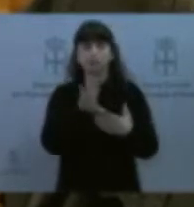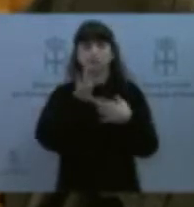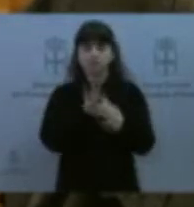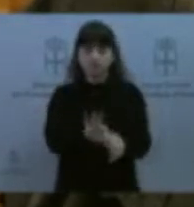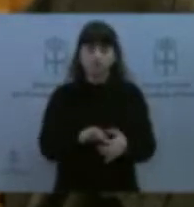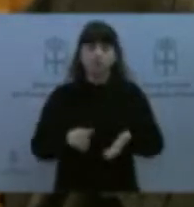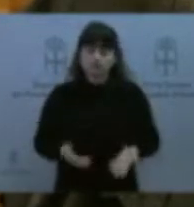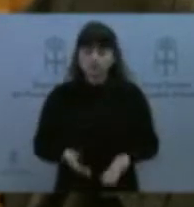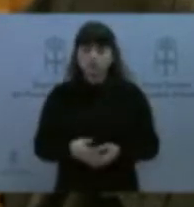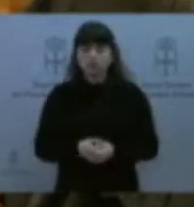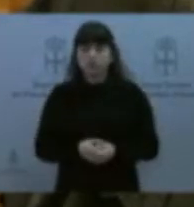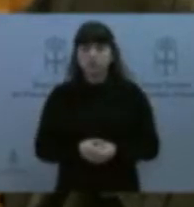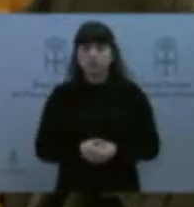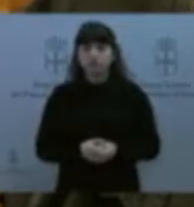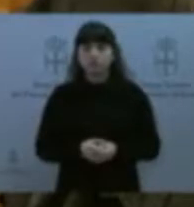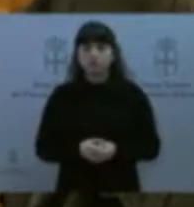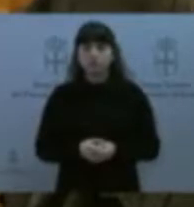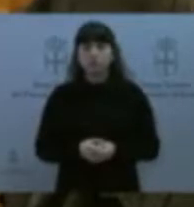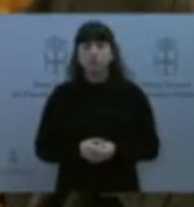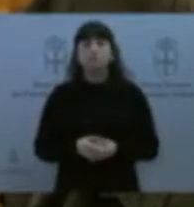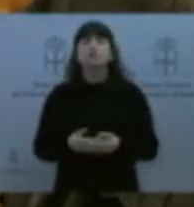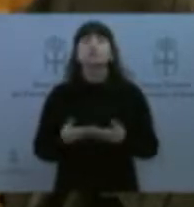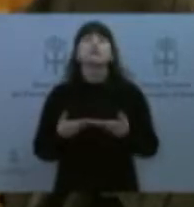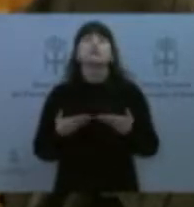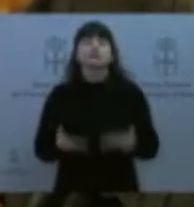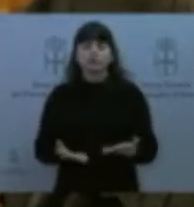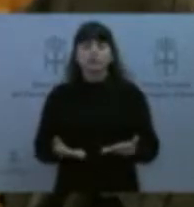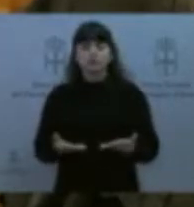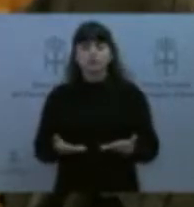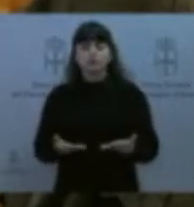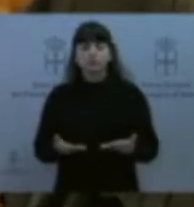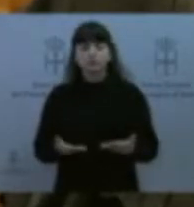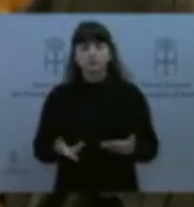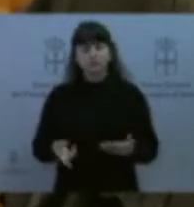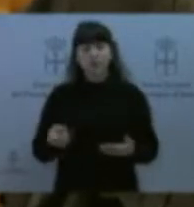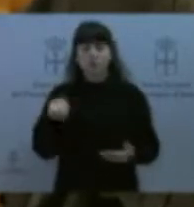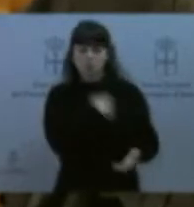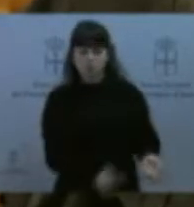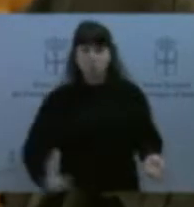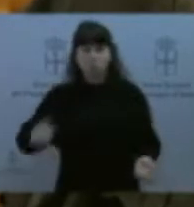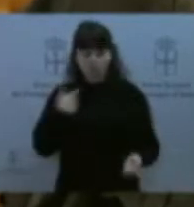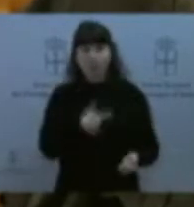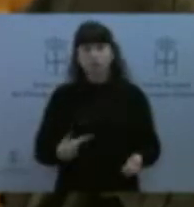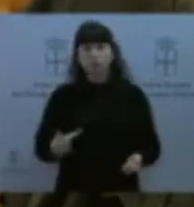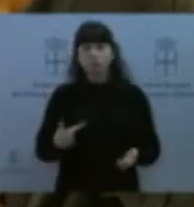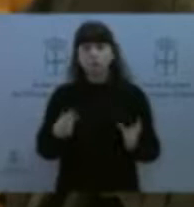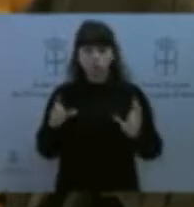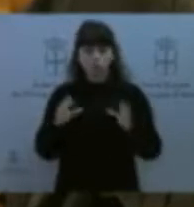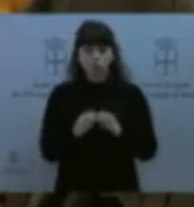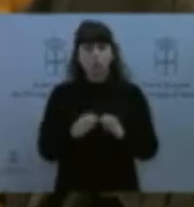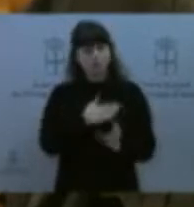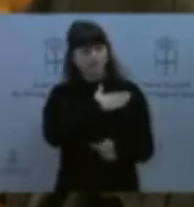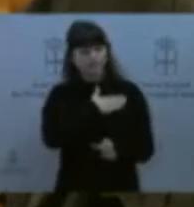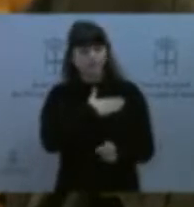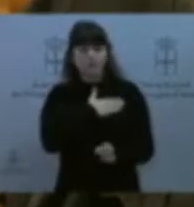Pues mire, desde Podemos lo que decimos es que para arreglar esto en condiciones, ¿no?, para